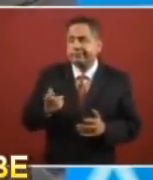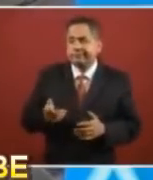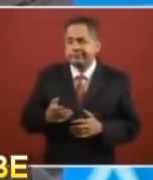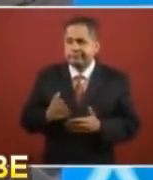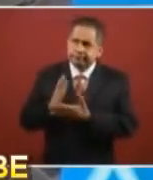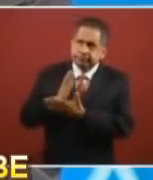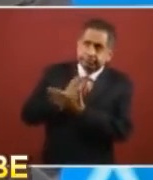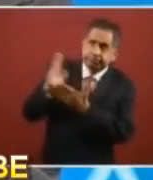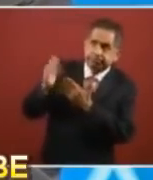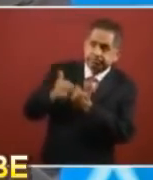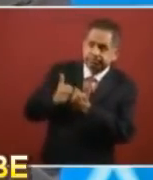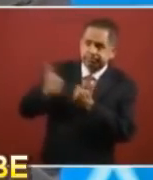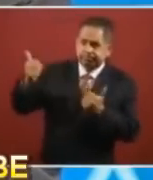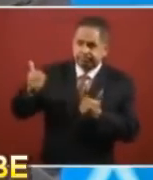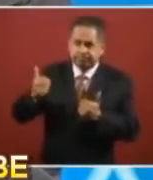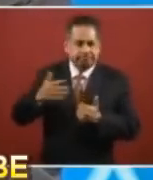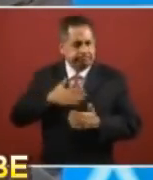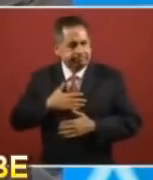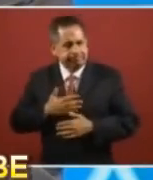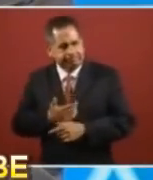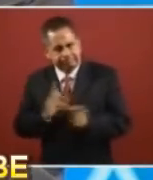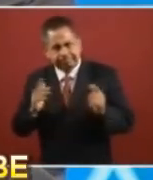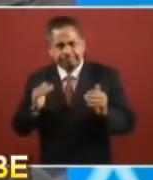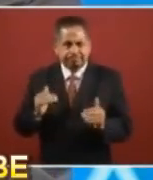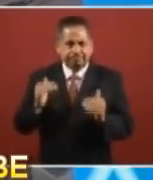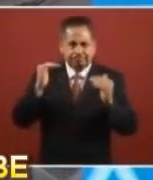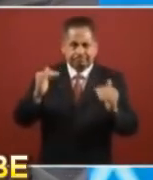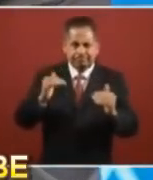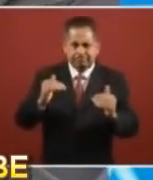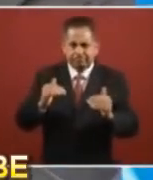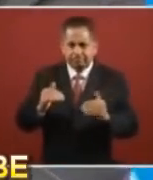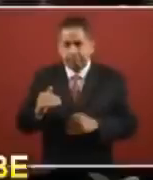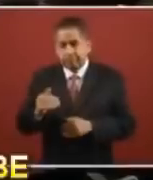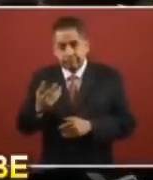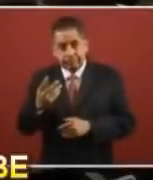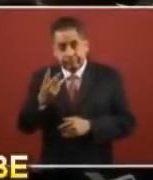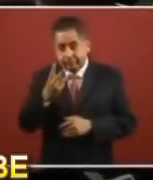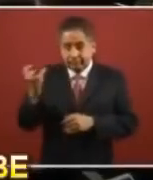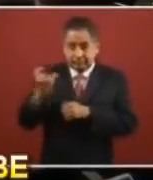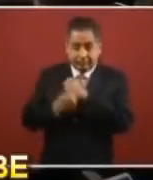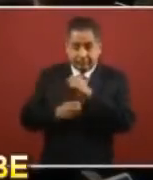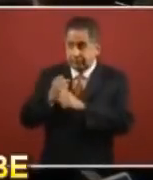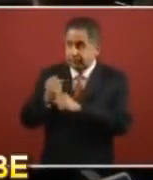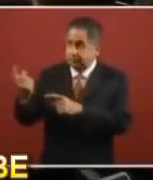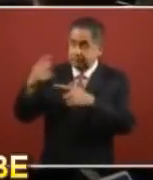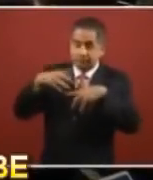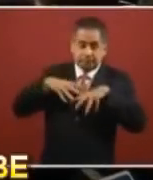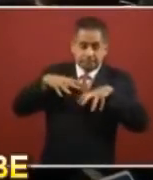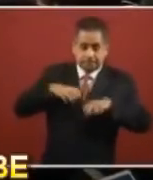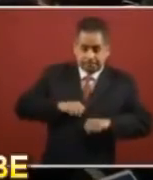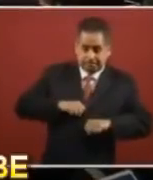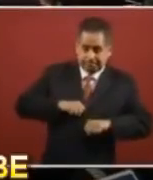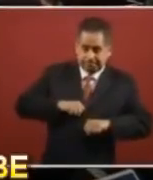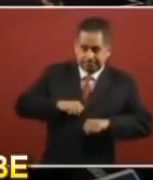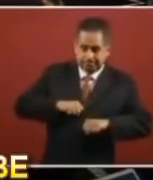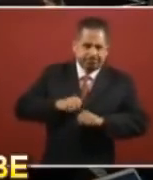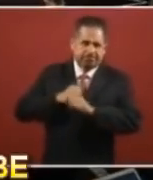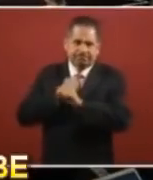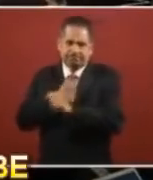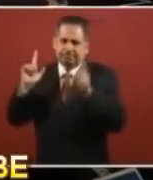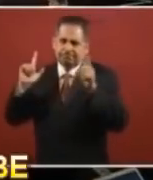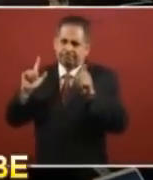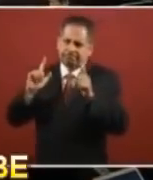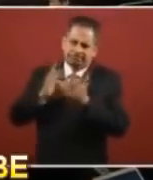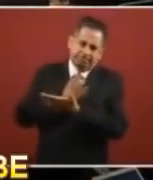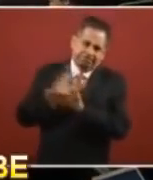la independencia de México después de 3 siglos de dominación colonial, sino porque